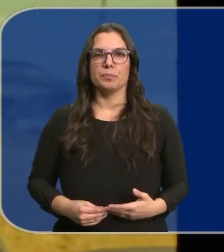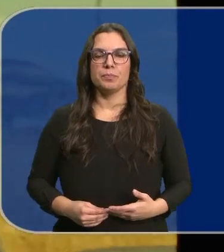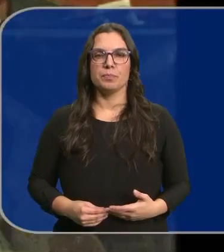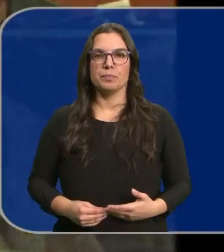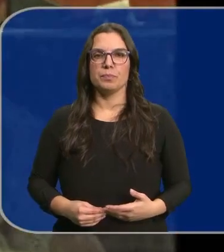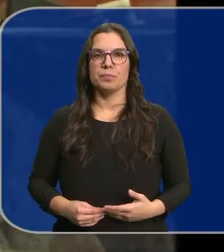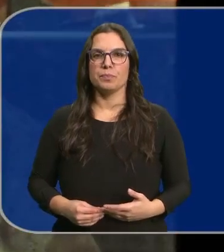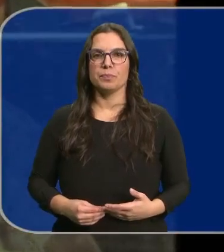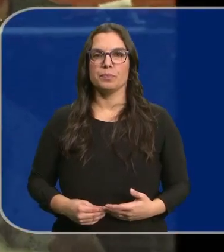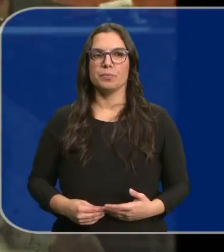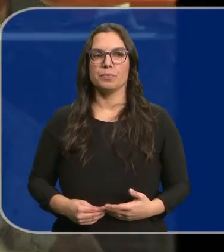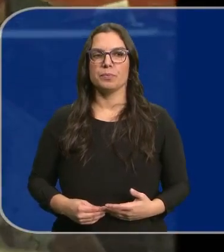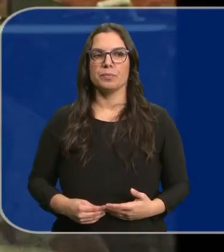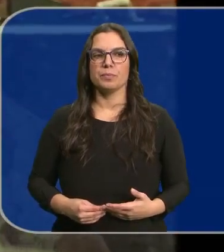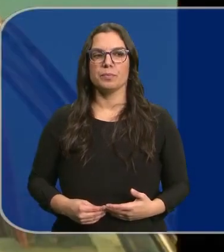hacen oink.